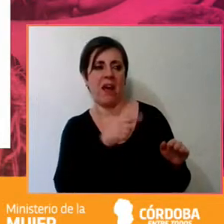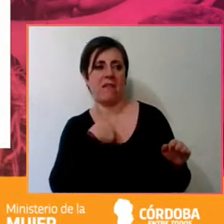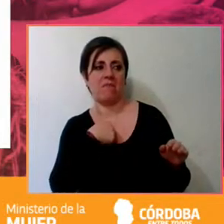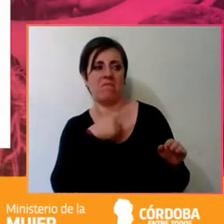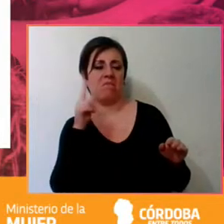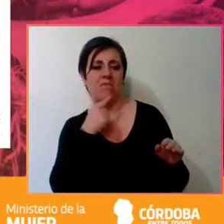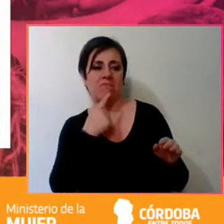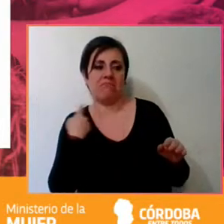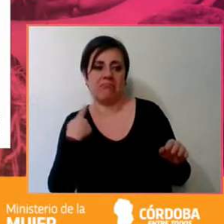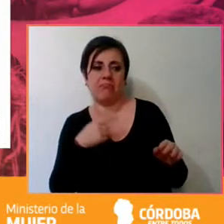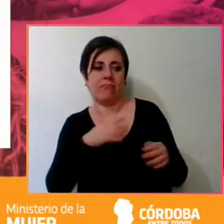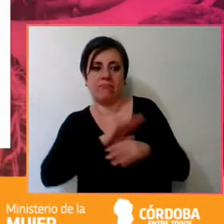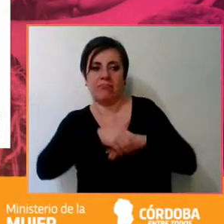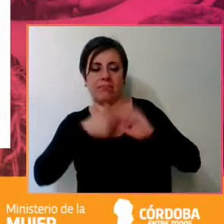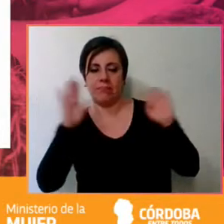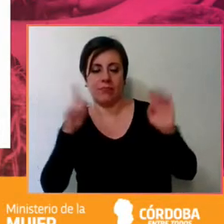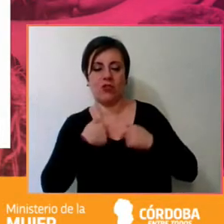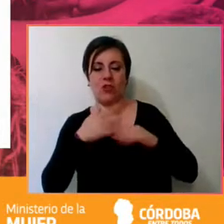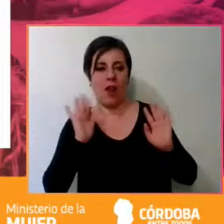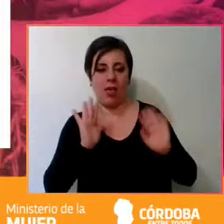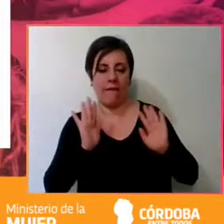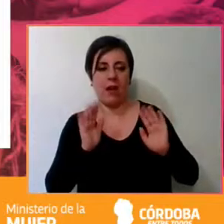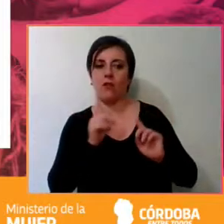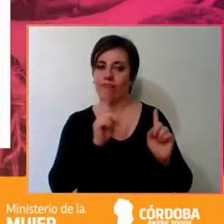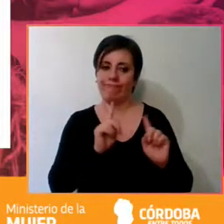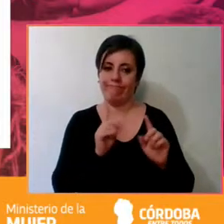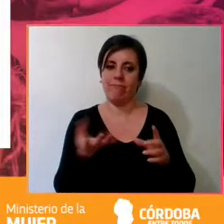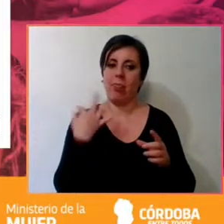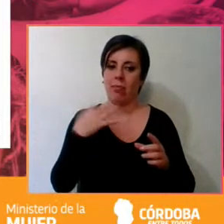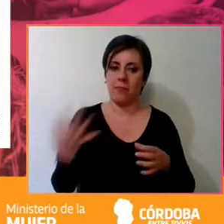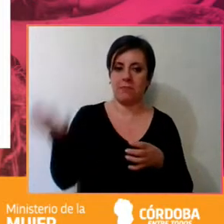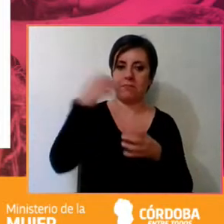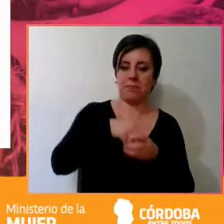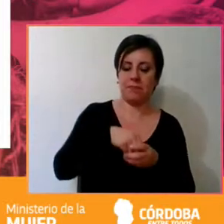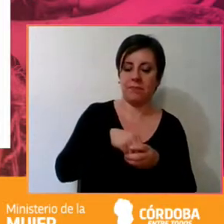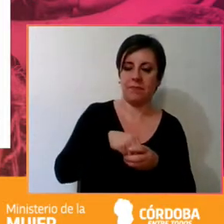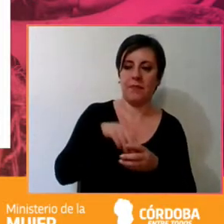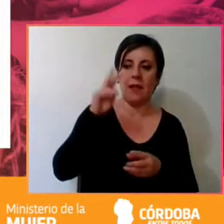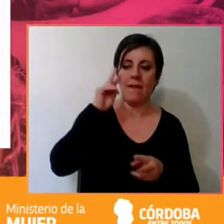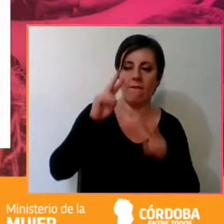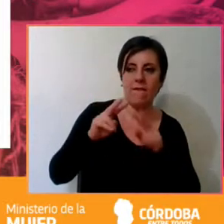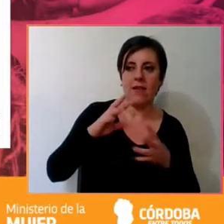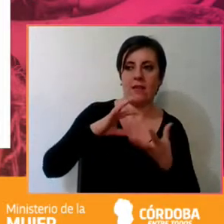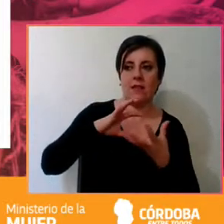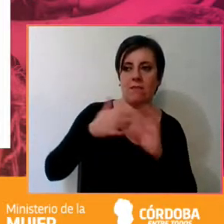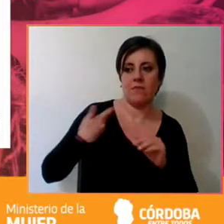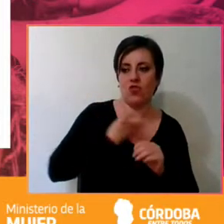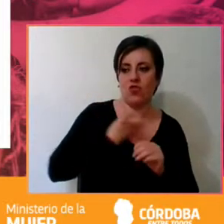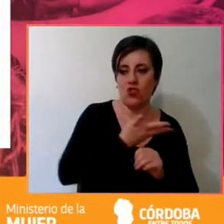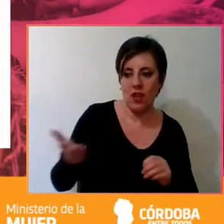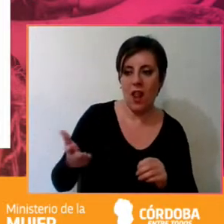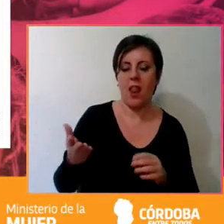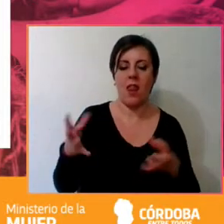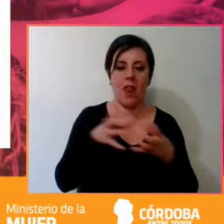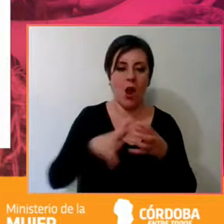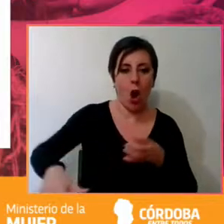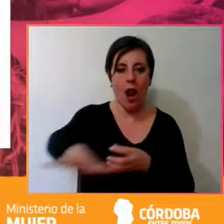en la prevención, entonces, tanto desde el punto de vista individual, como desde el punto de vista colectivo, como desde el punto de vista institucional,